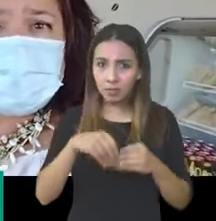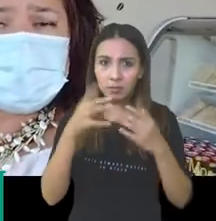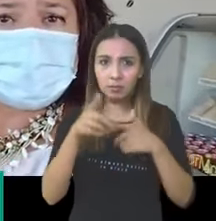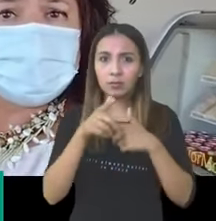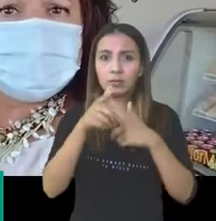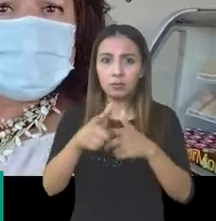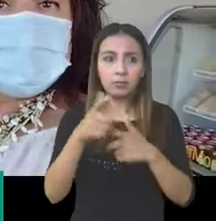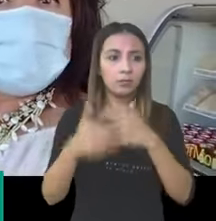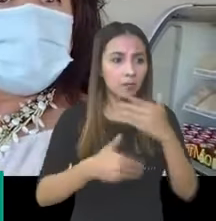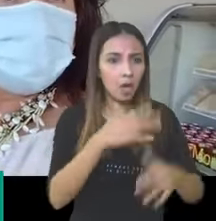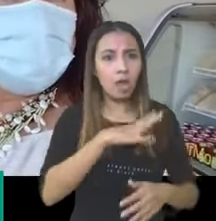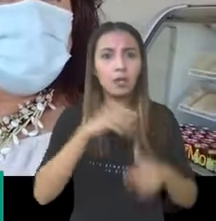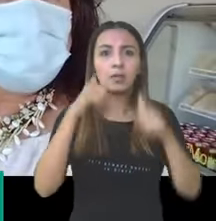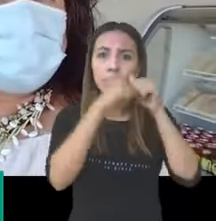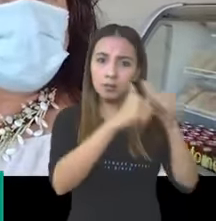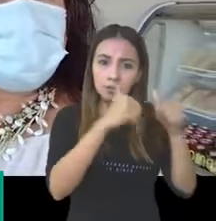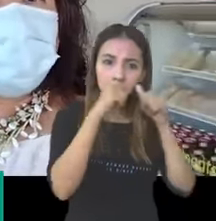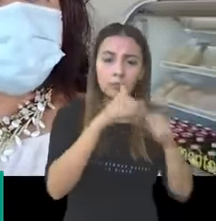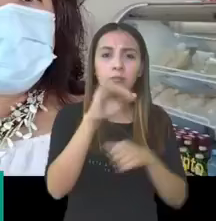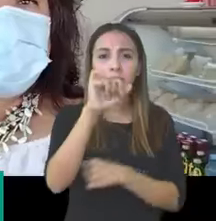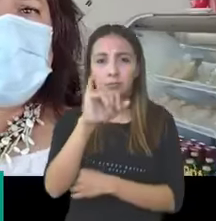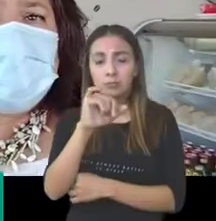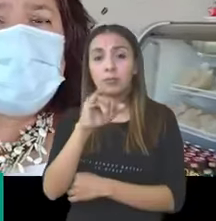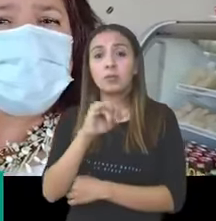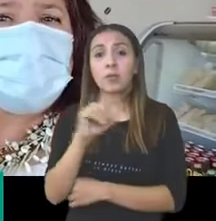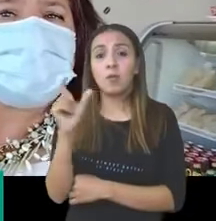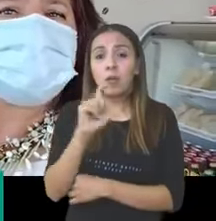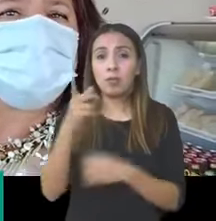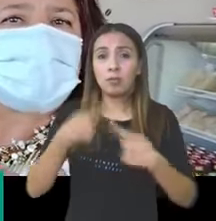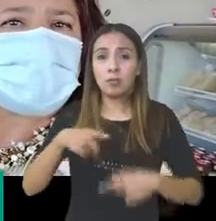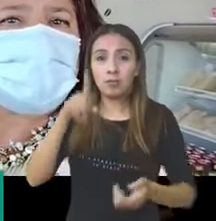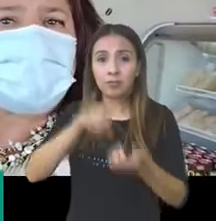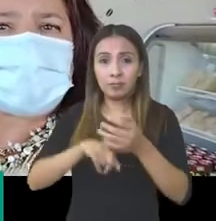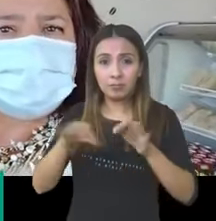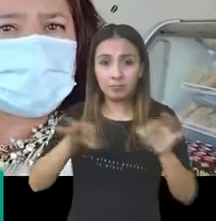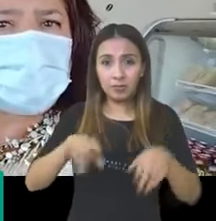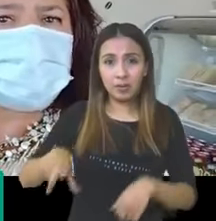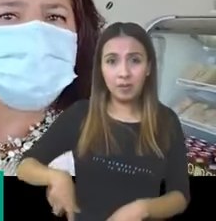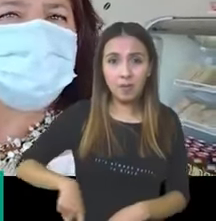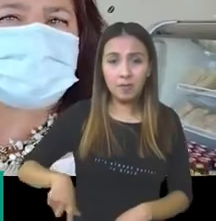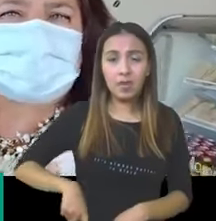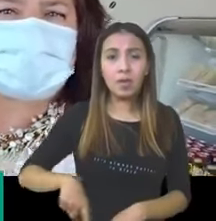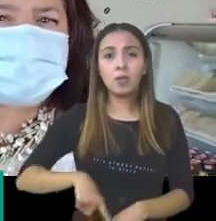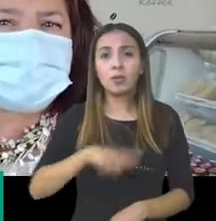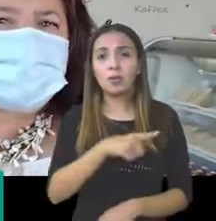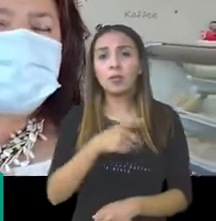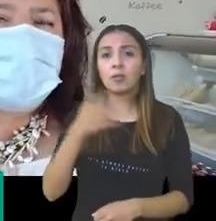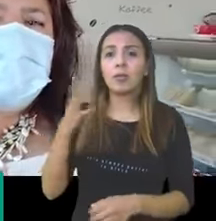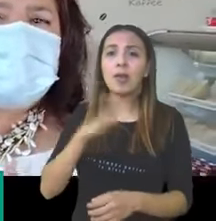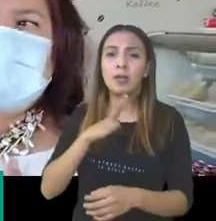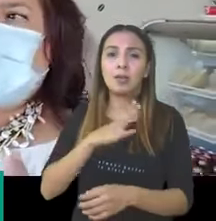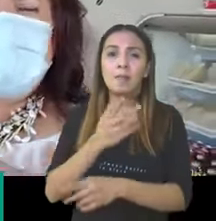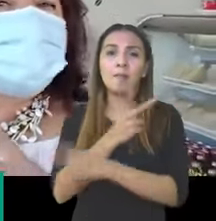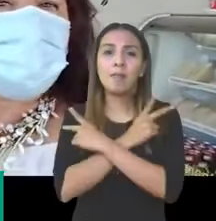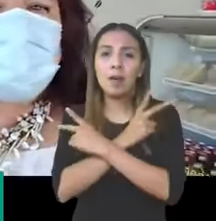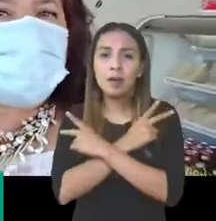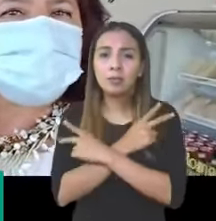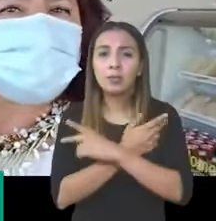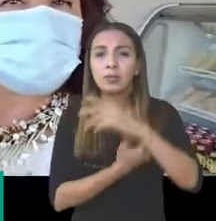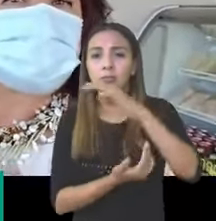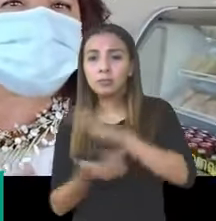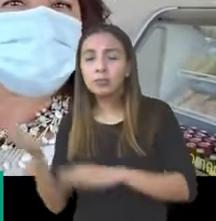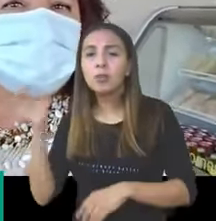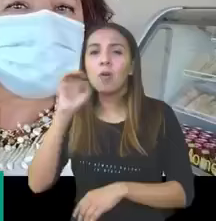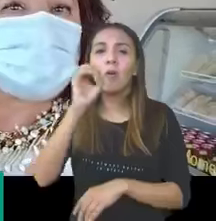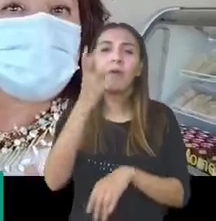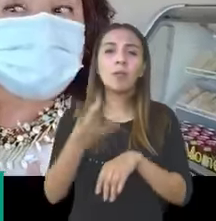están teniendo. Cuando un servidor público pide su periodo de vacaciones... O sí, lo comentaste. O pide algún permiso